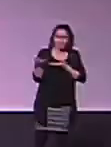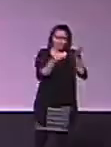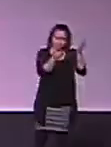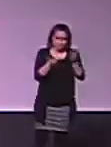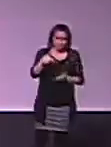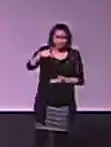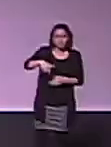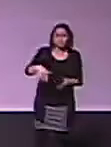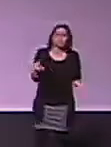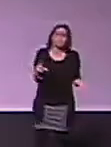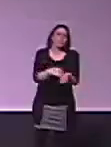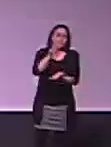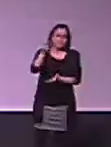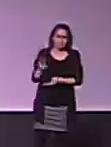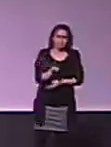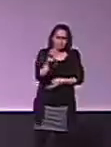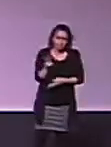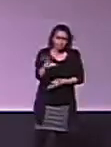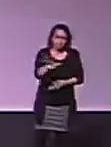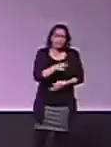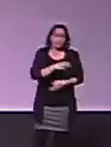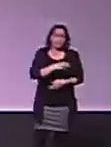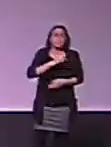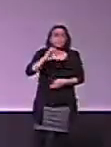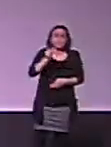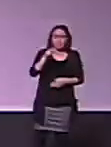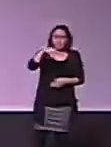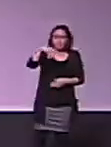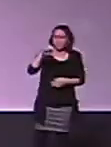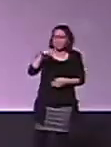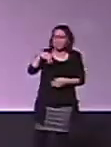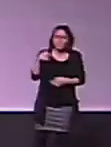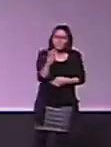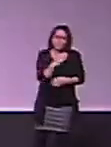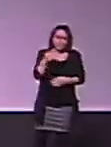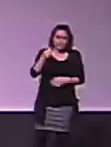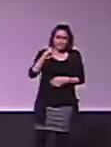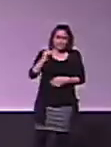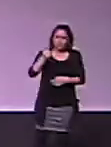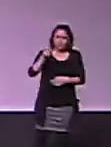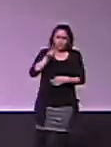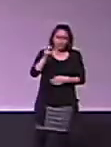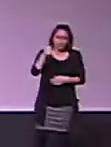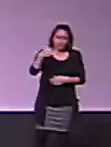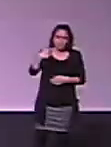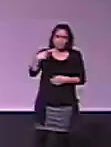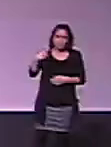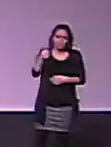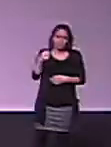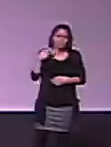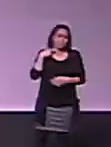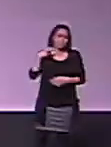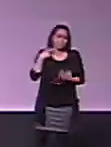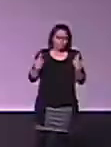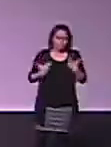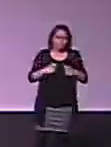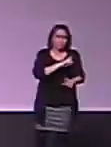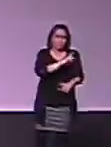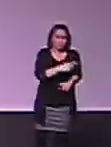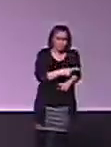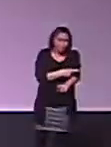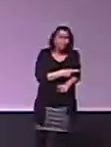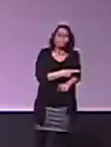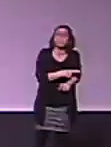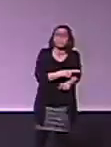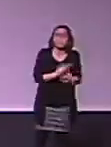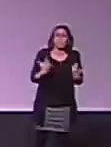sariaren 3. edizio honetara. Aldundiaren Kultura eta Kirol Departamenduak aspaldidanik berdintasunaren alde